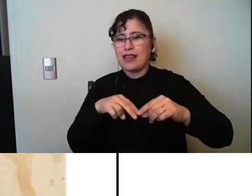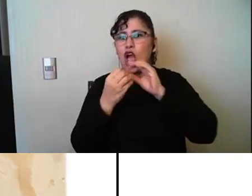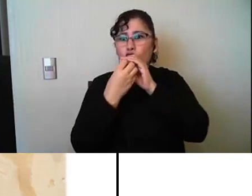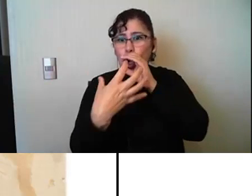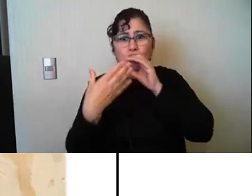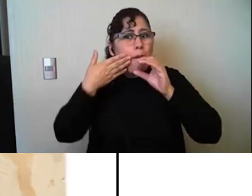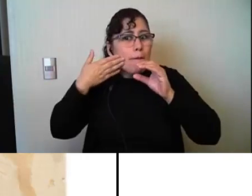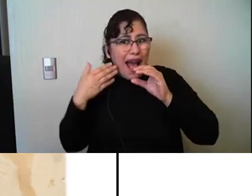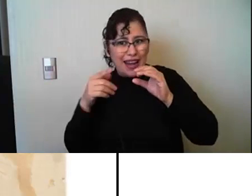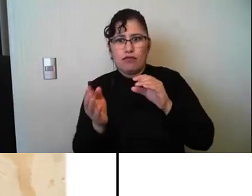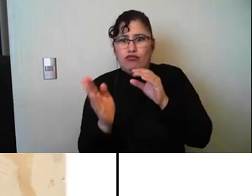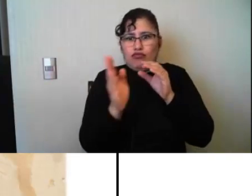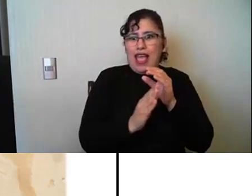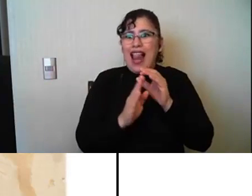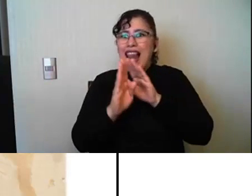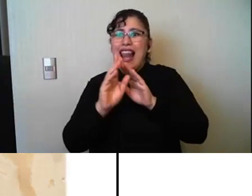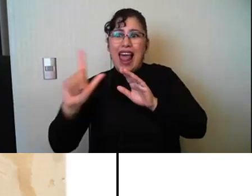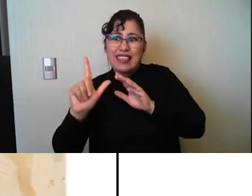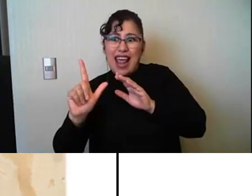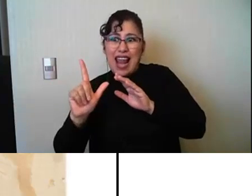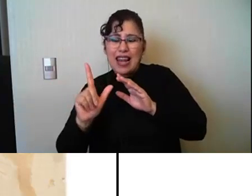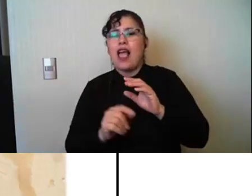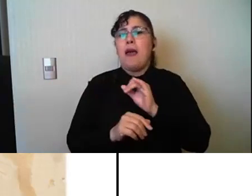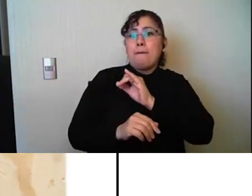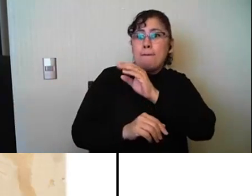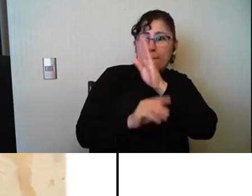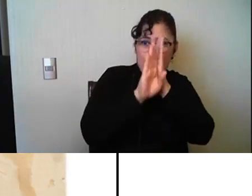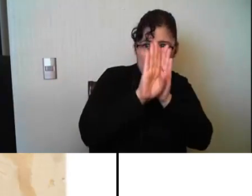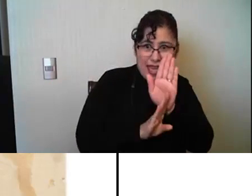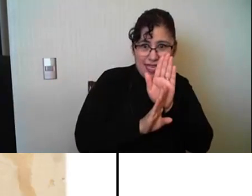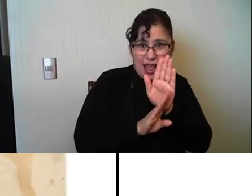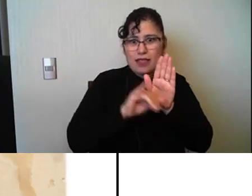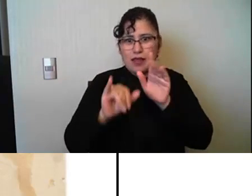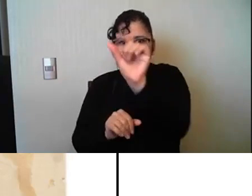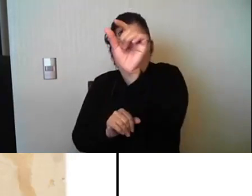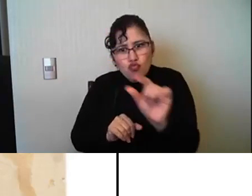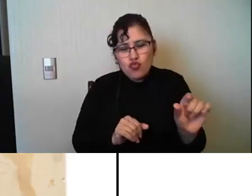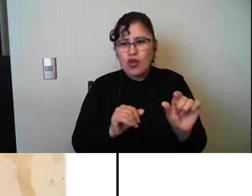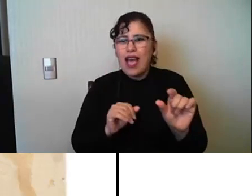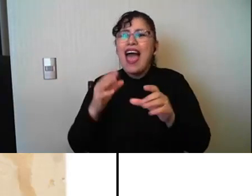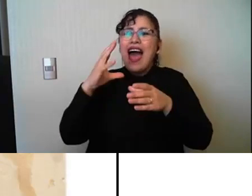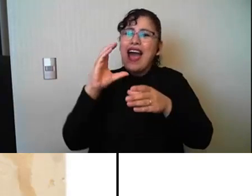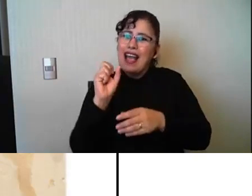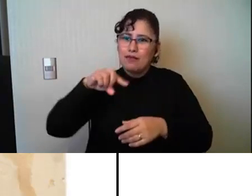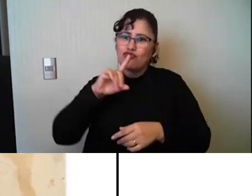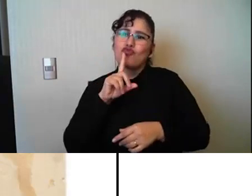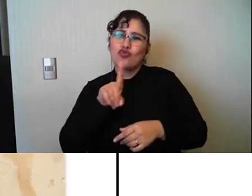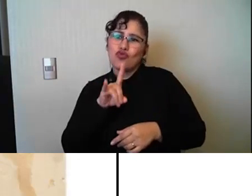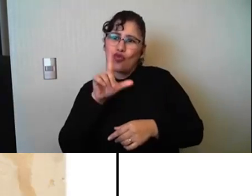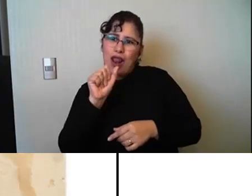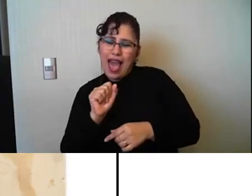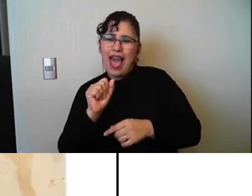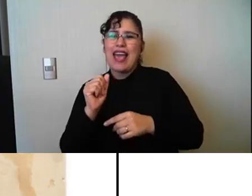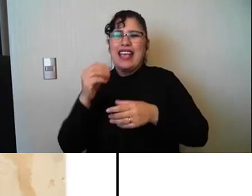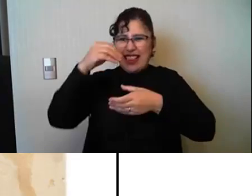lateral y medial, y cápsula interna. Y luego hacia medial el tálamo y llegamos hasta el